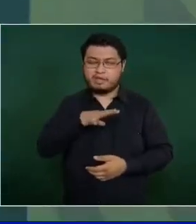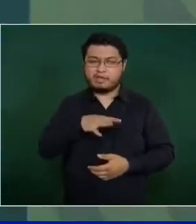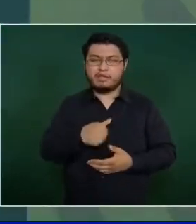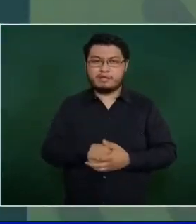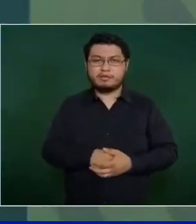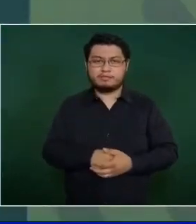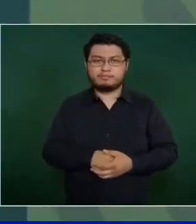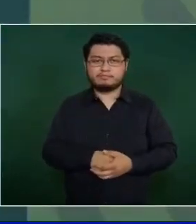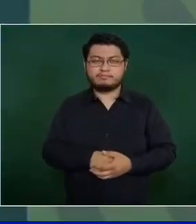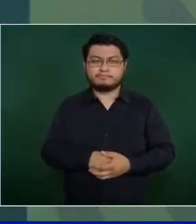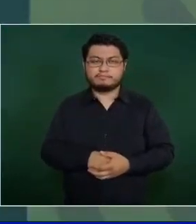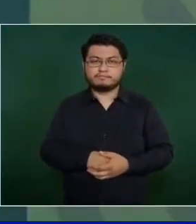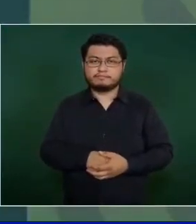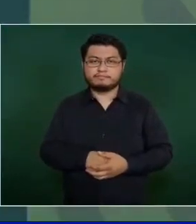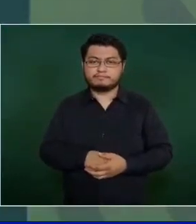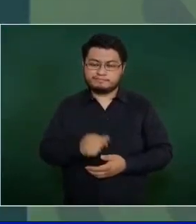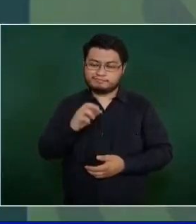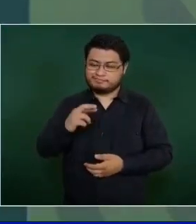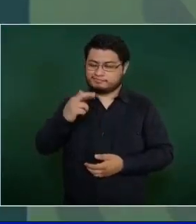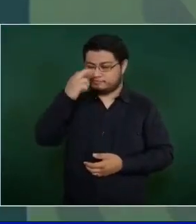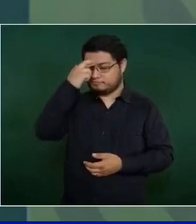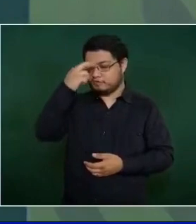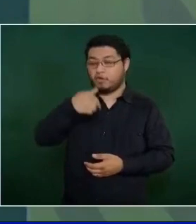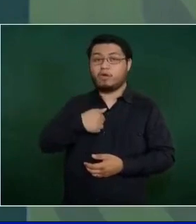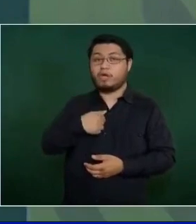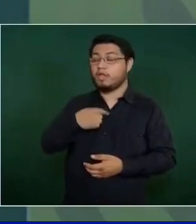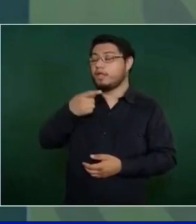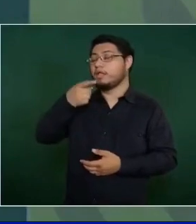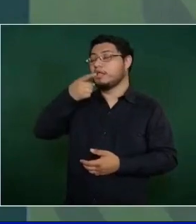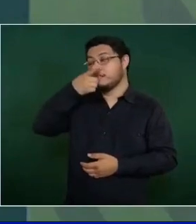Y veo a mis adversarios con todo respeto.